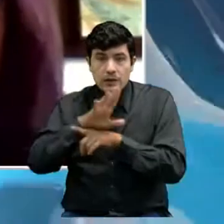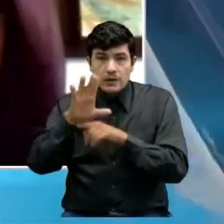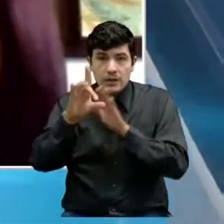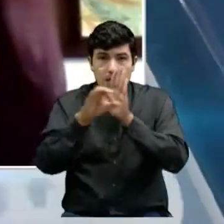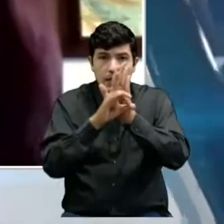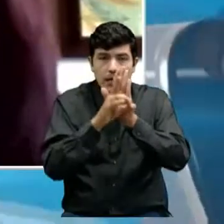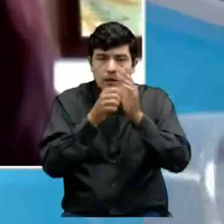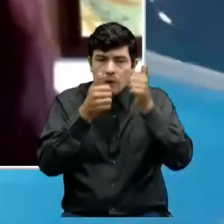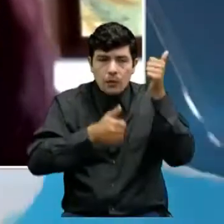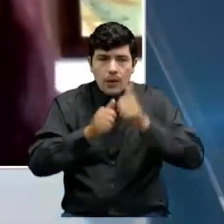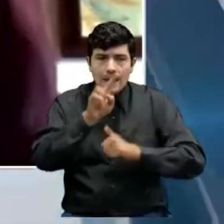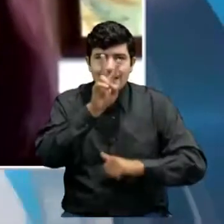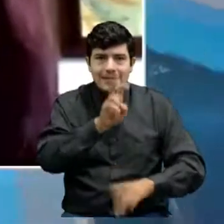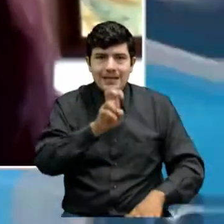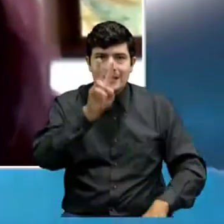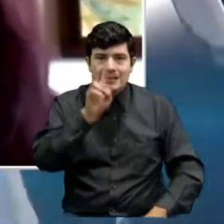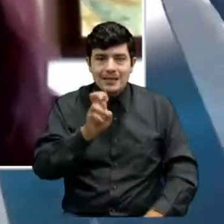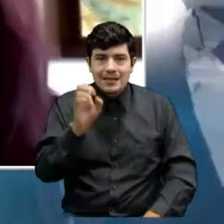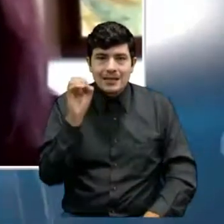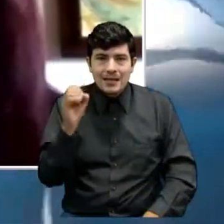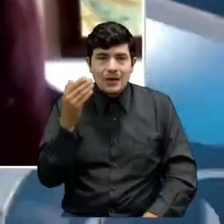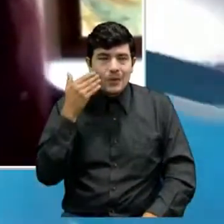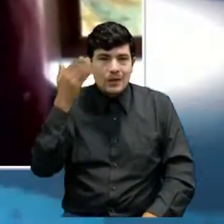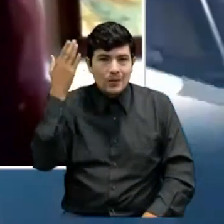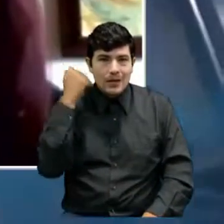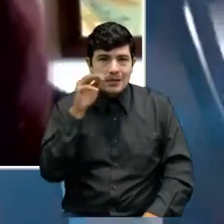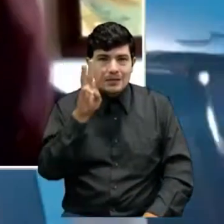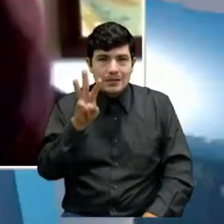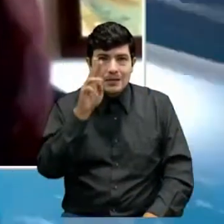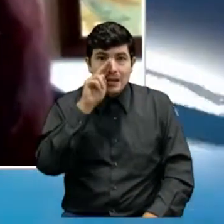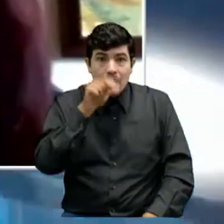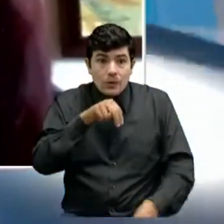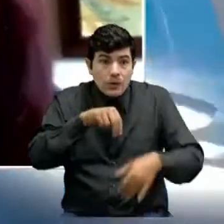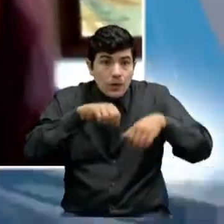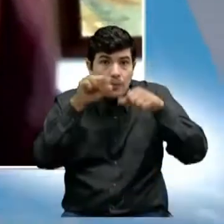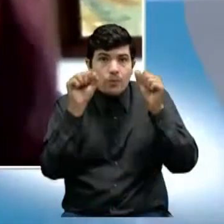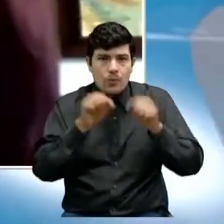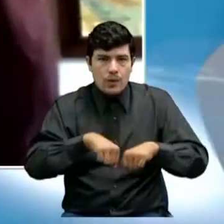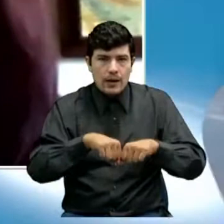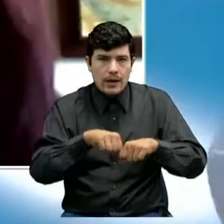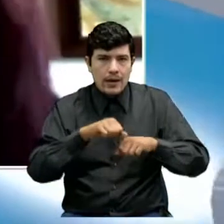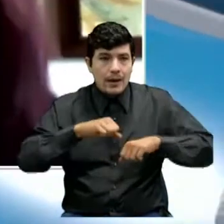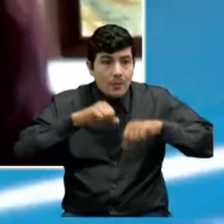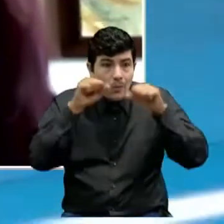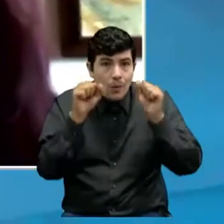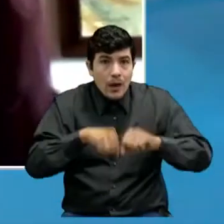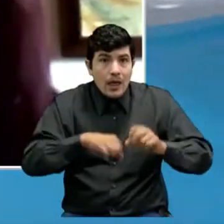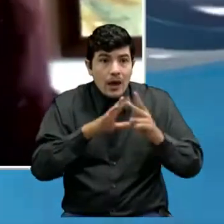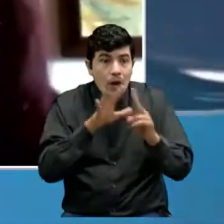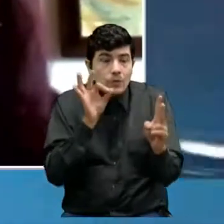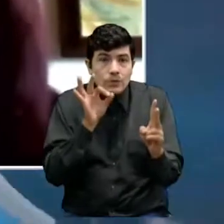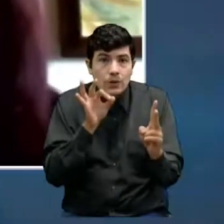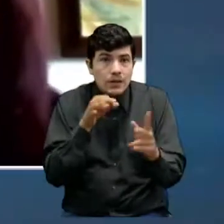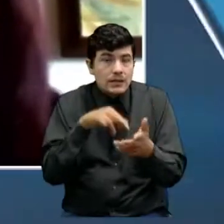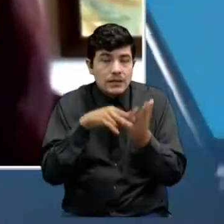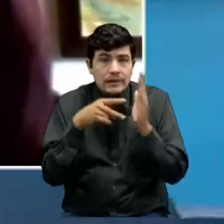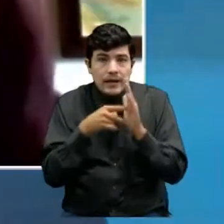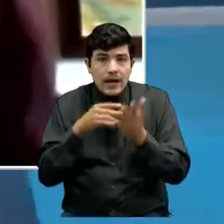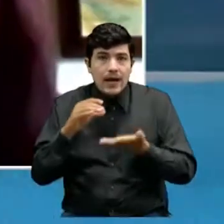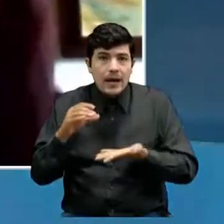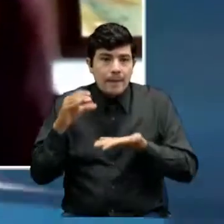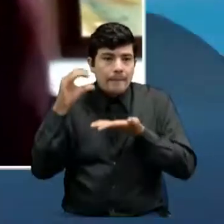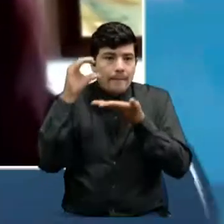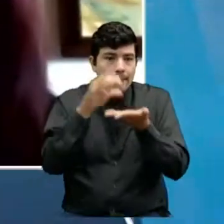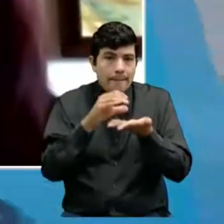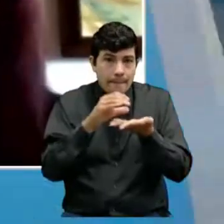decreto 770 del 3 de junio, nos permite, nos da la alternativa de pagarla en